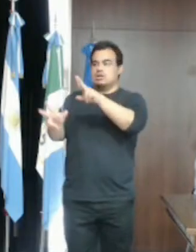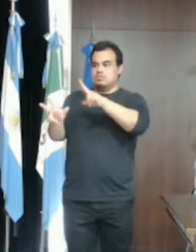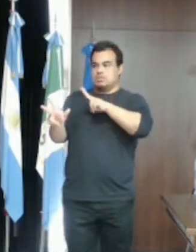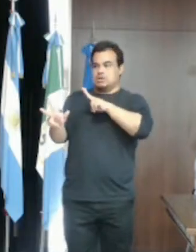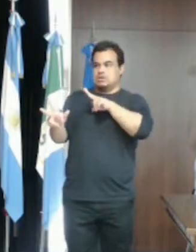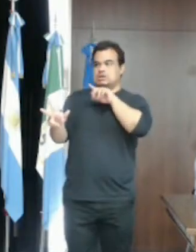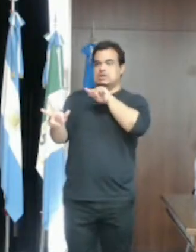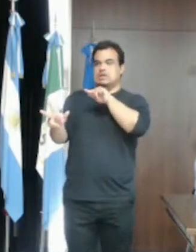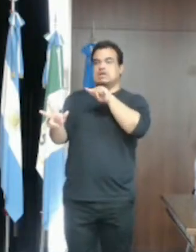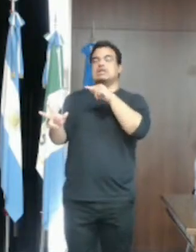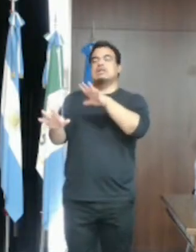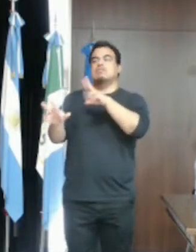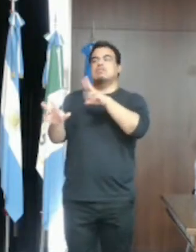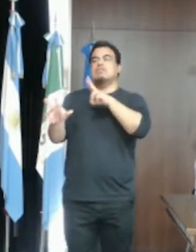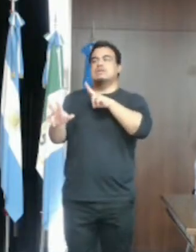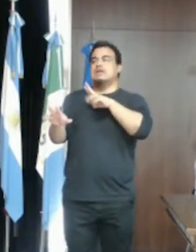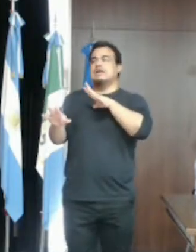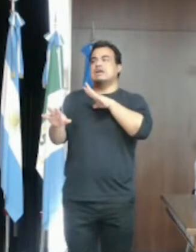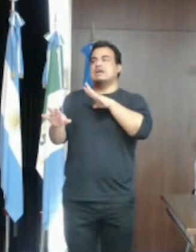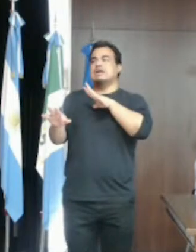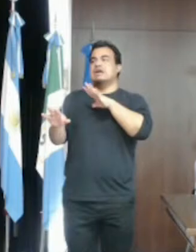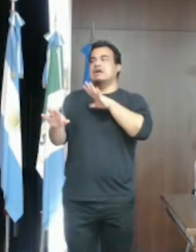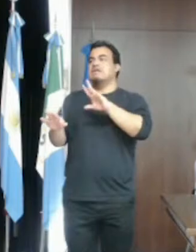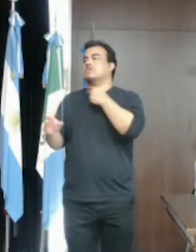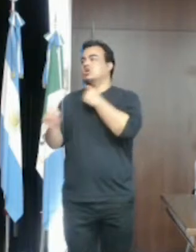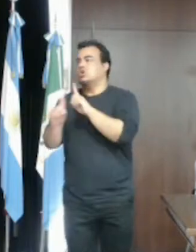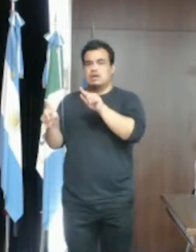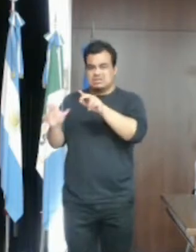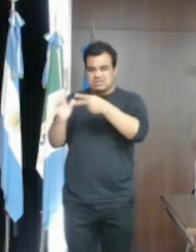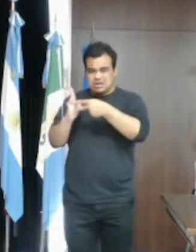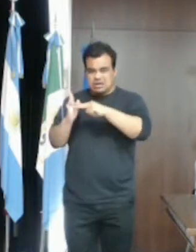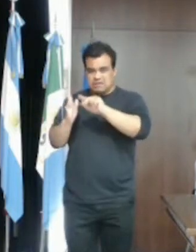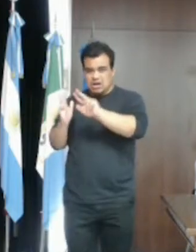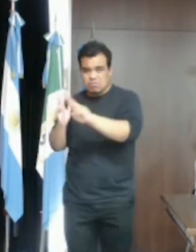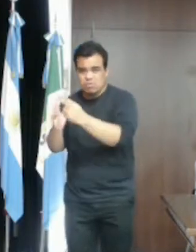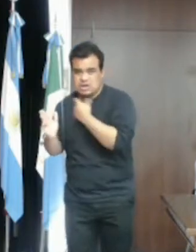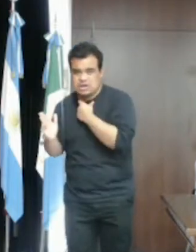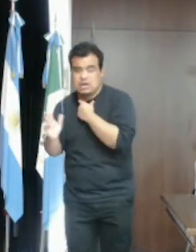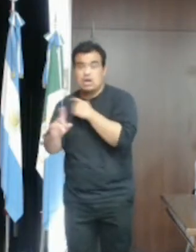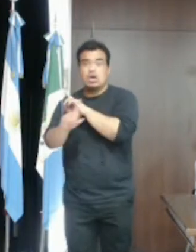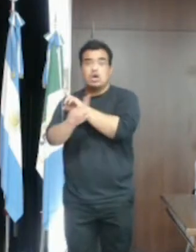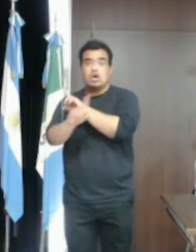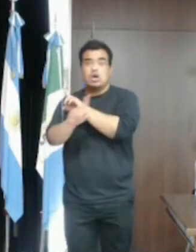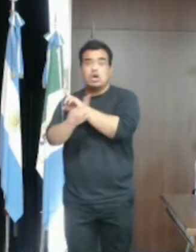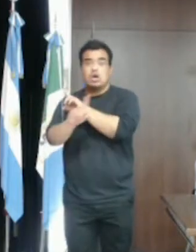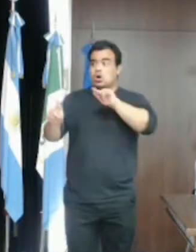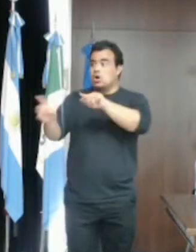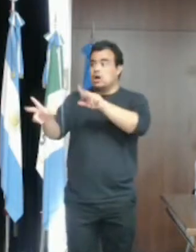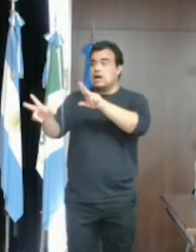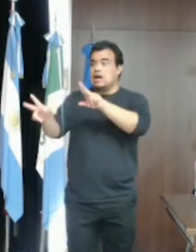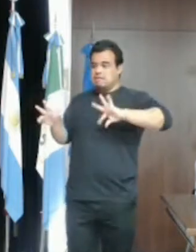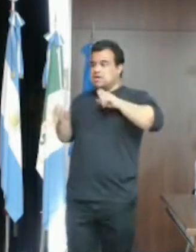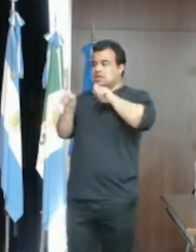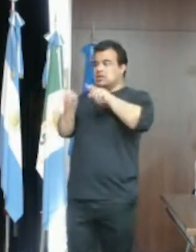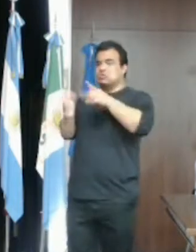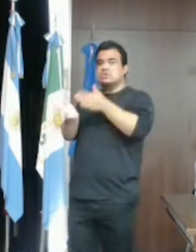provóqueme la muerte. No quiero vivir esto que me está pasando. No quiero sufrir porque el dolor es terrible, pero